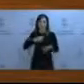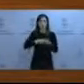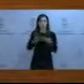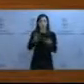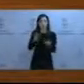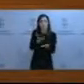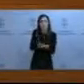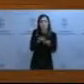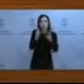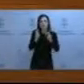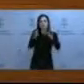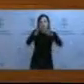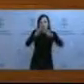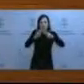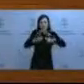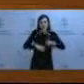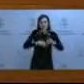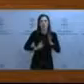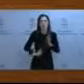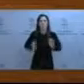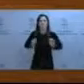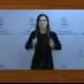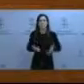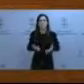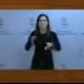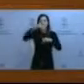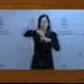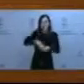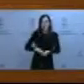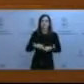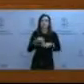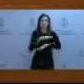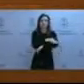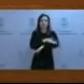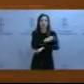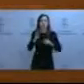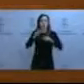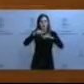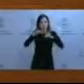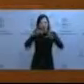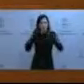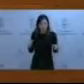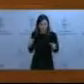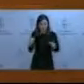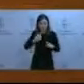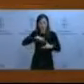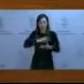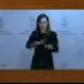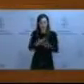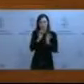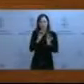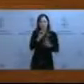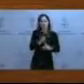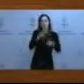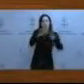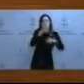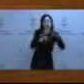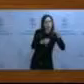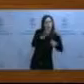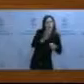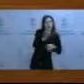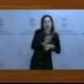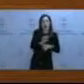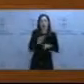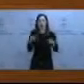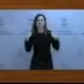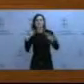investigación y depuración de responsabilidades en el seno de la propia Administración del Principado. No estábamos hablando ni de temas judiciales, ni de qué opinábamos de la